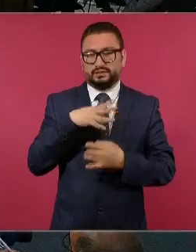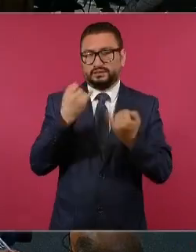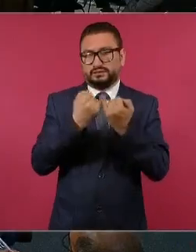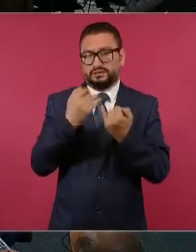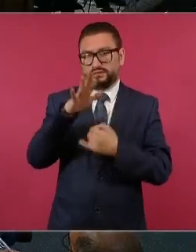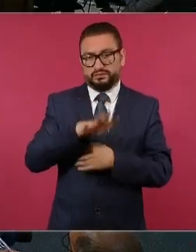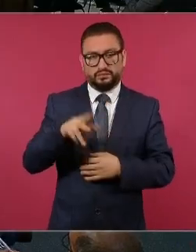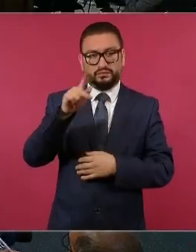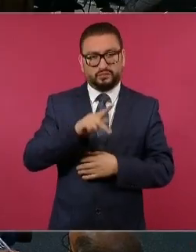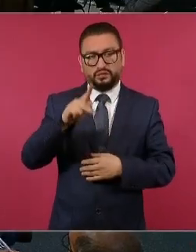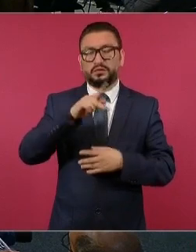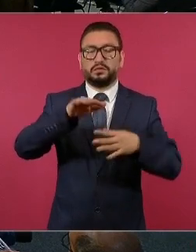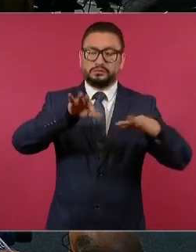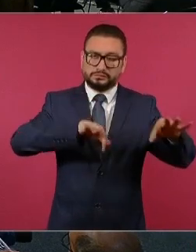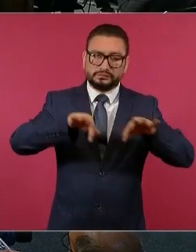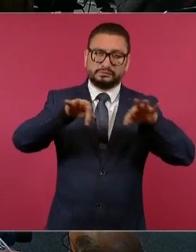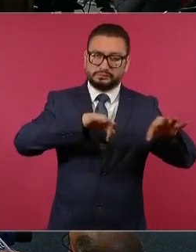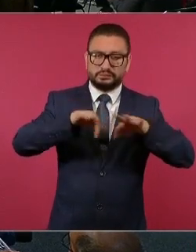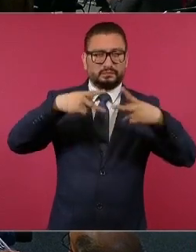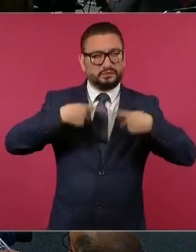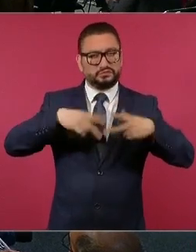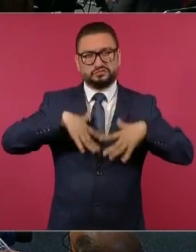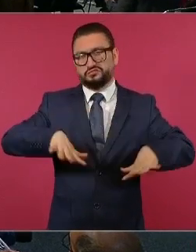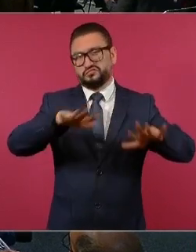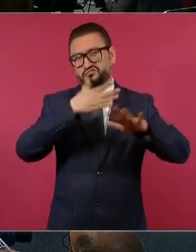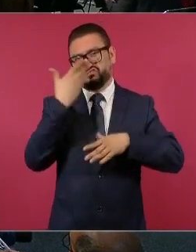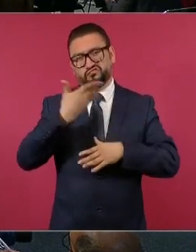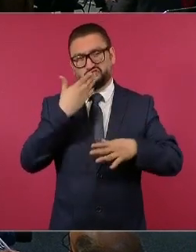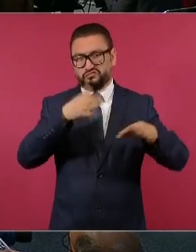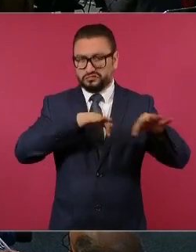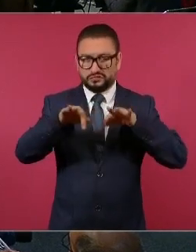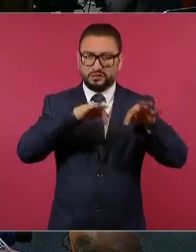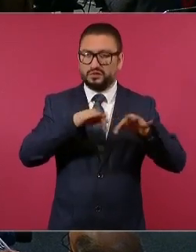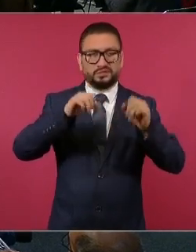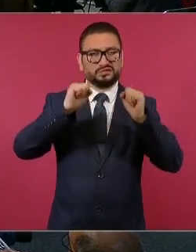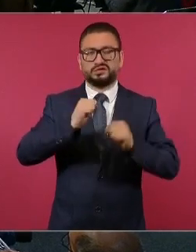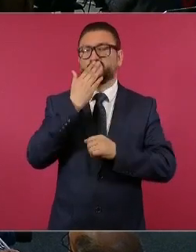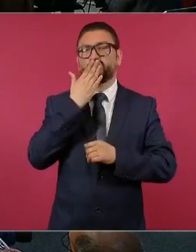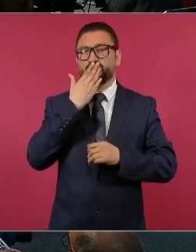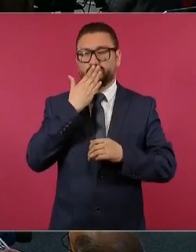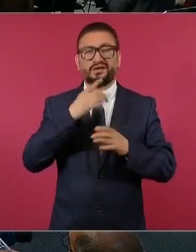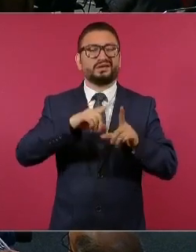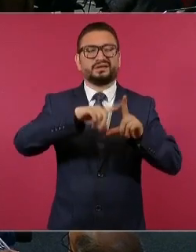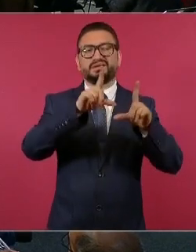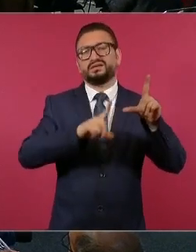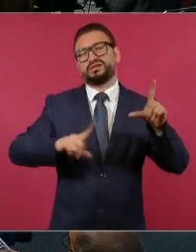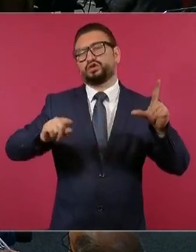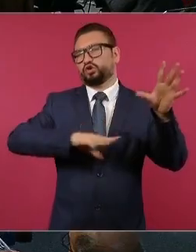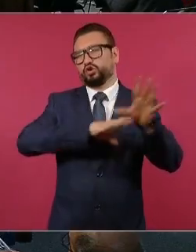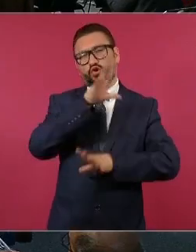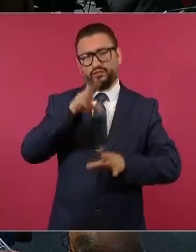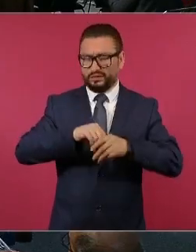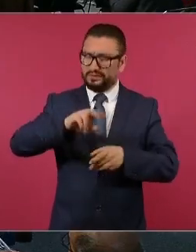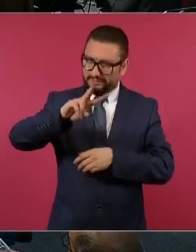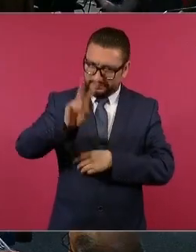pues trabajador. Y les va a ir muy bien a todo el país, De veras, es